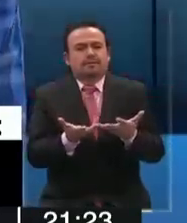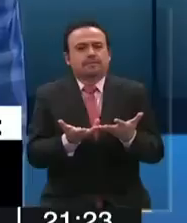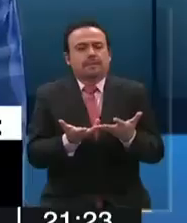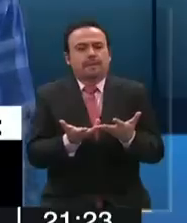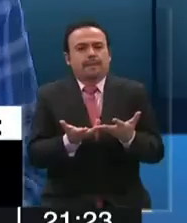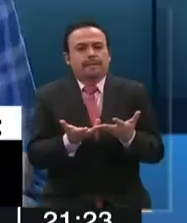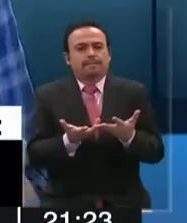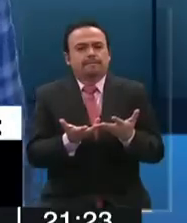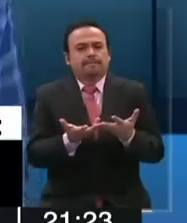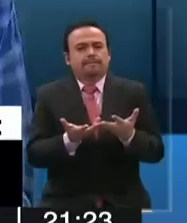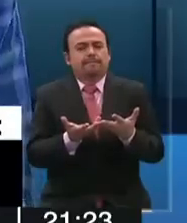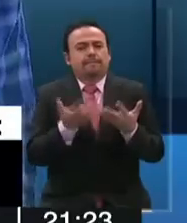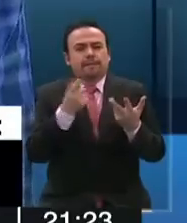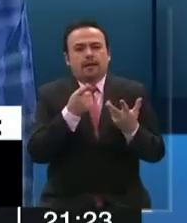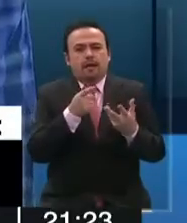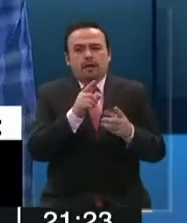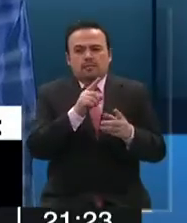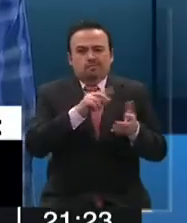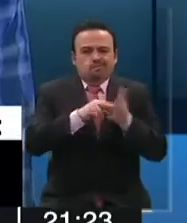eh